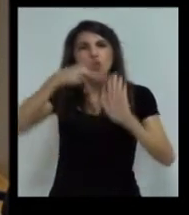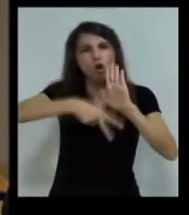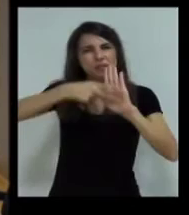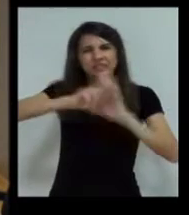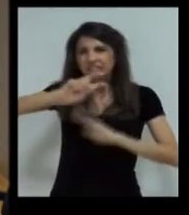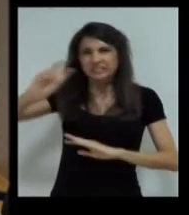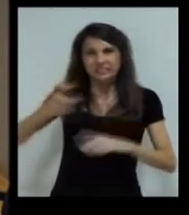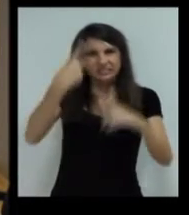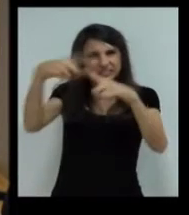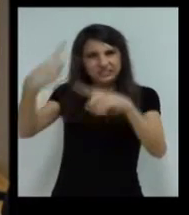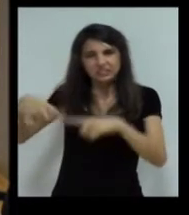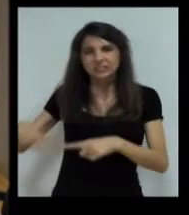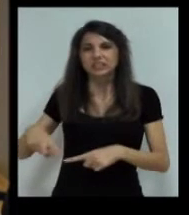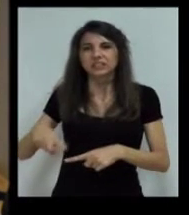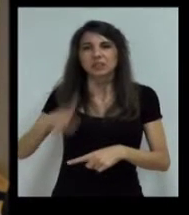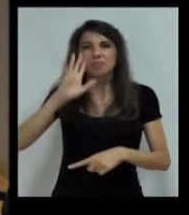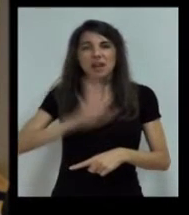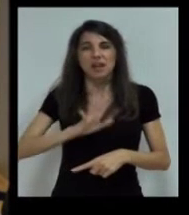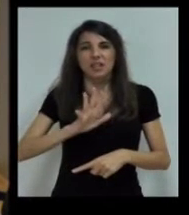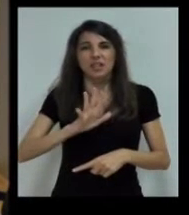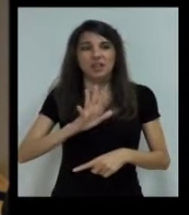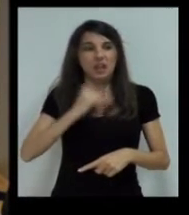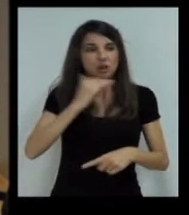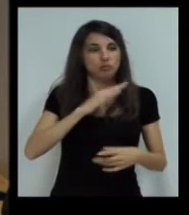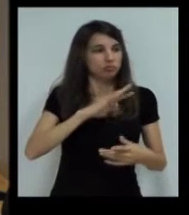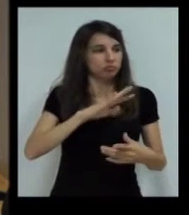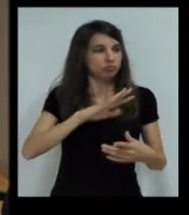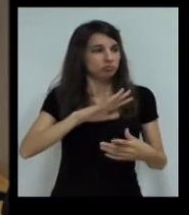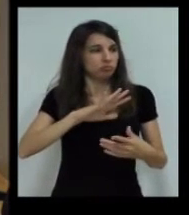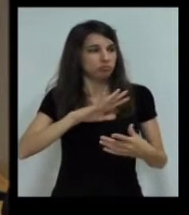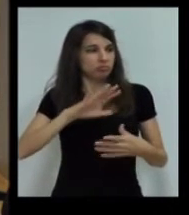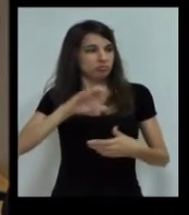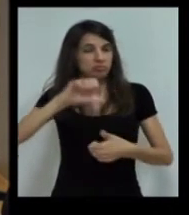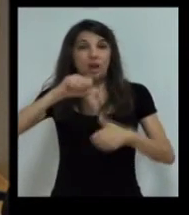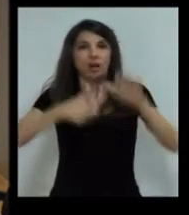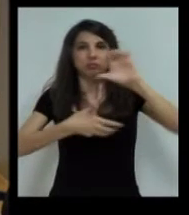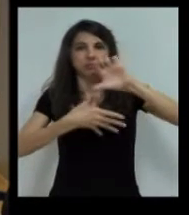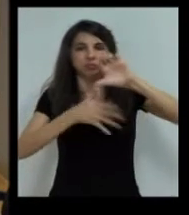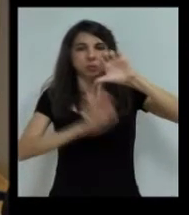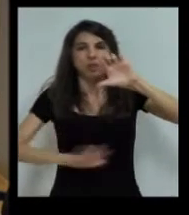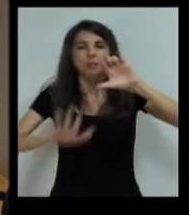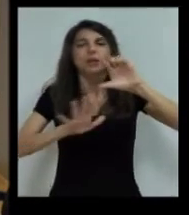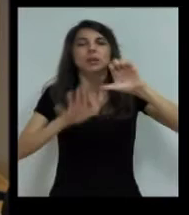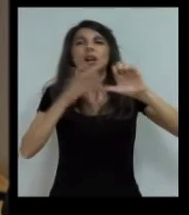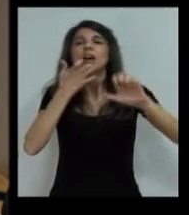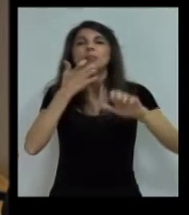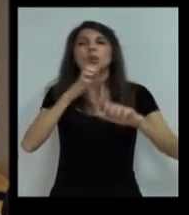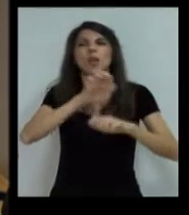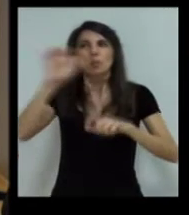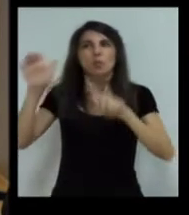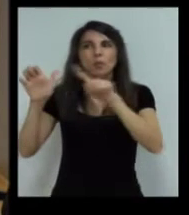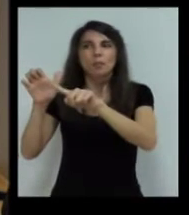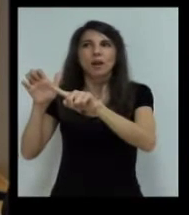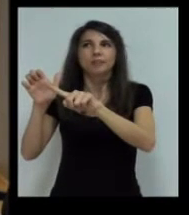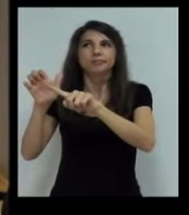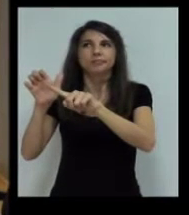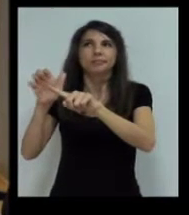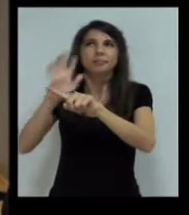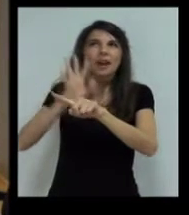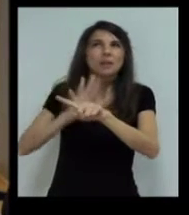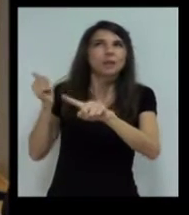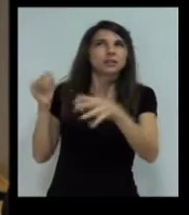y para empezar, ninguna parecida a la de España, ¿no? Ni de Europa, o sea, España está como más encarrilada en una norma más bien